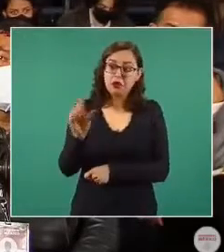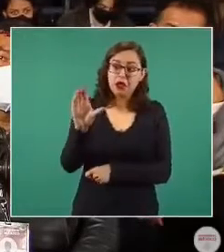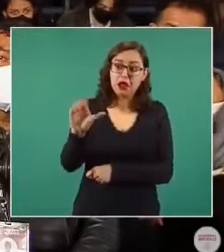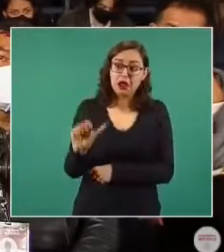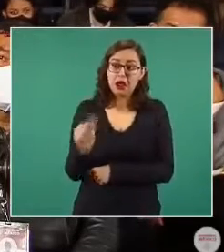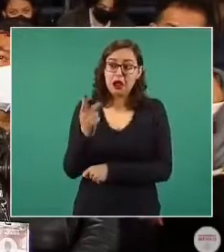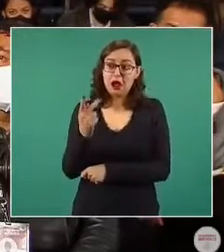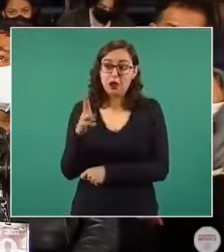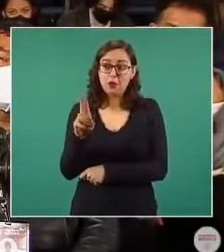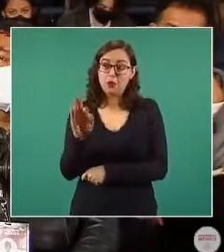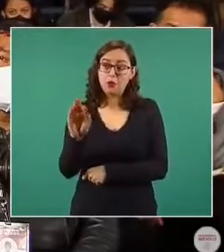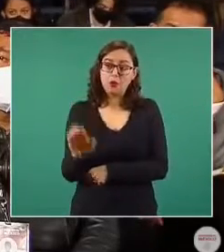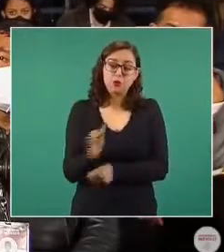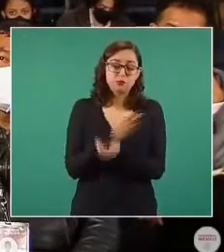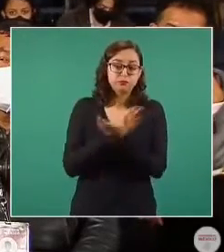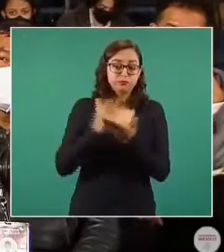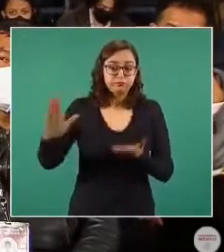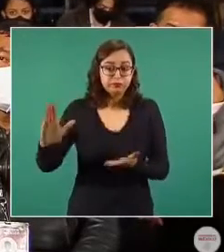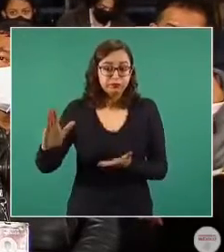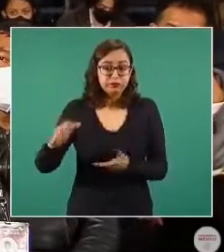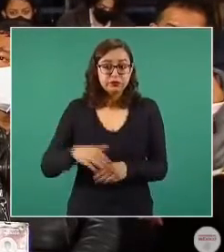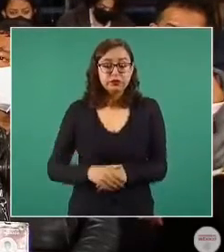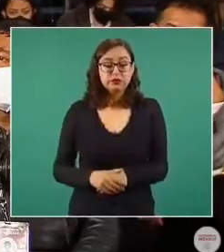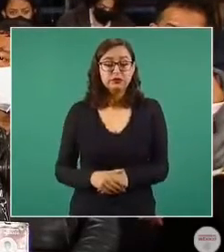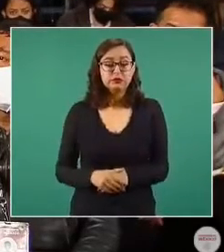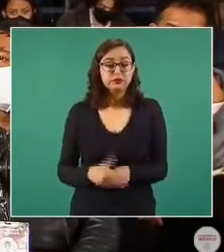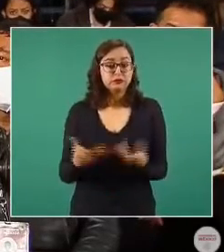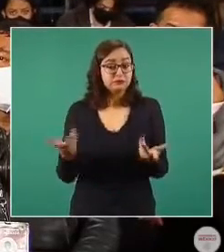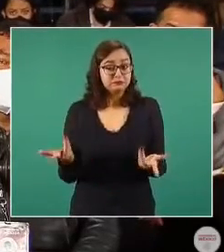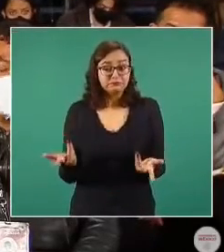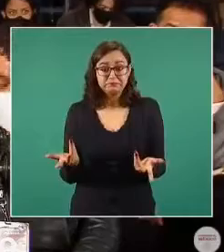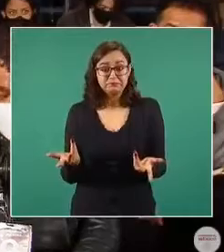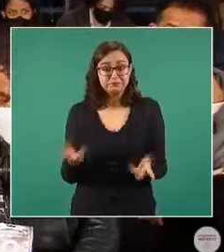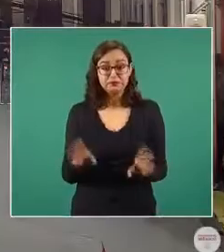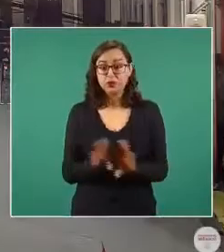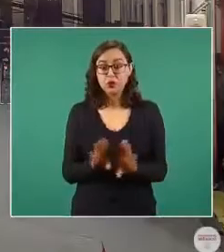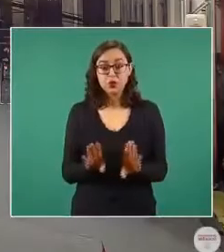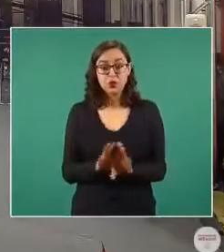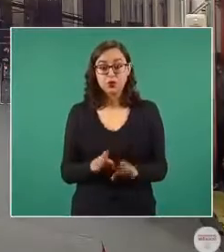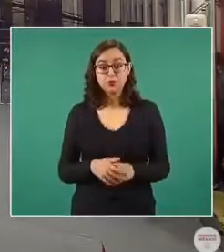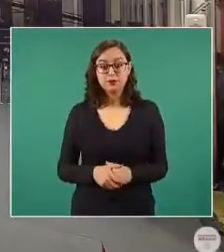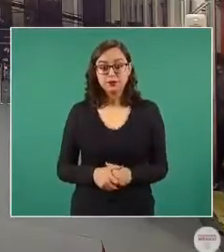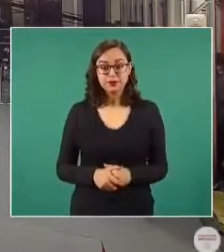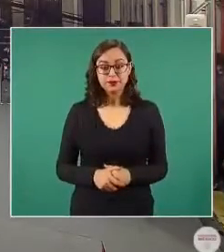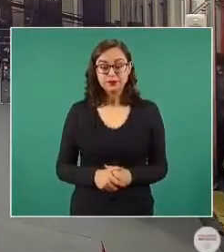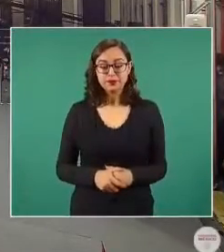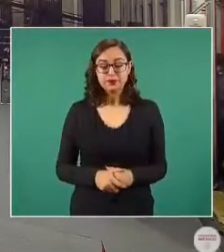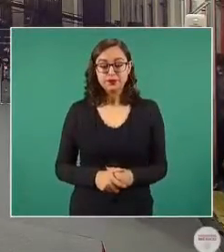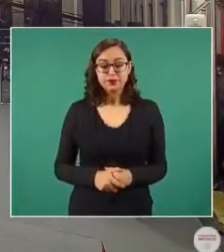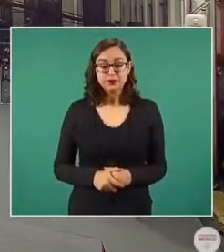lado. Entonces, quisiera saber si… Sí. Sí, estamos